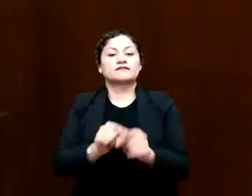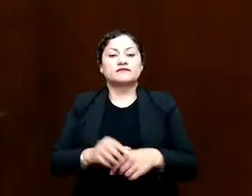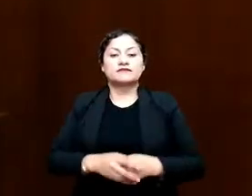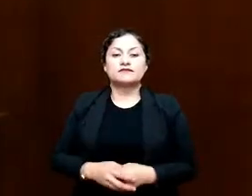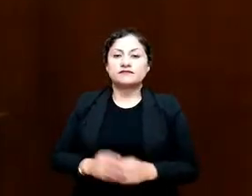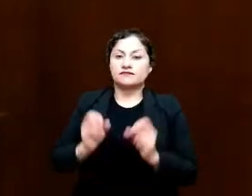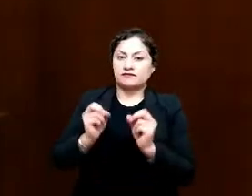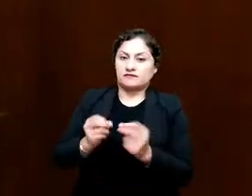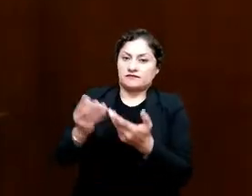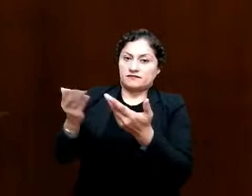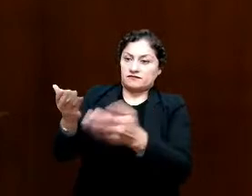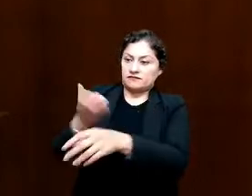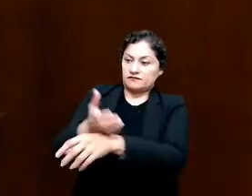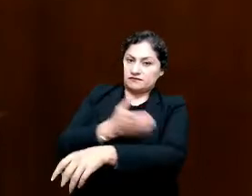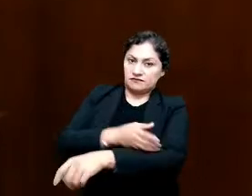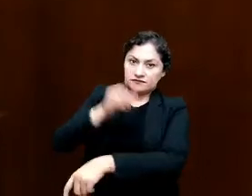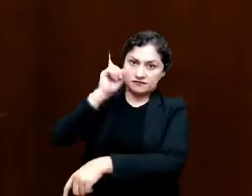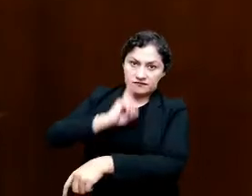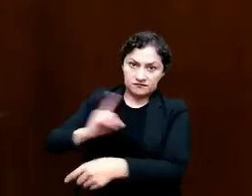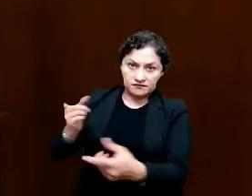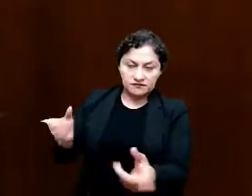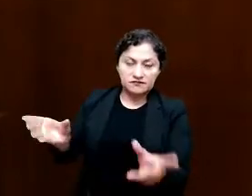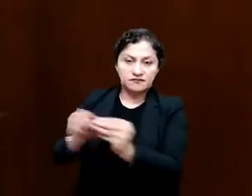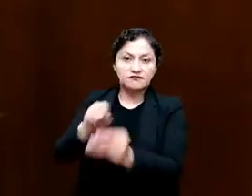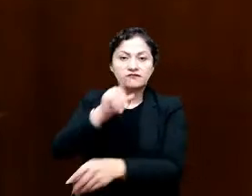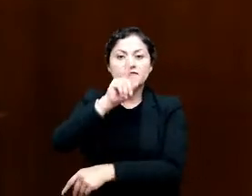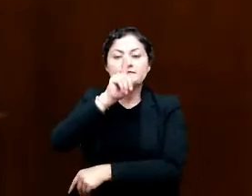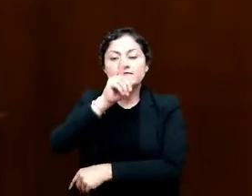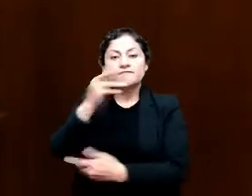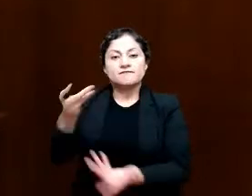sus compañeras. No me dejan hablar.